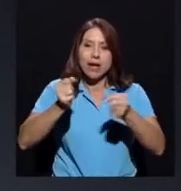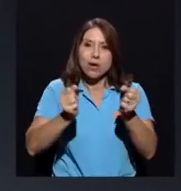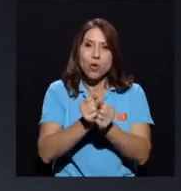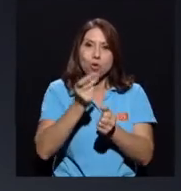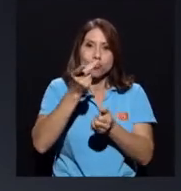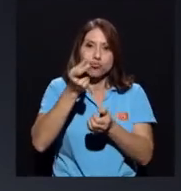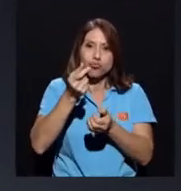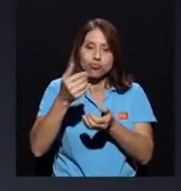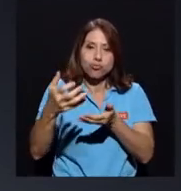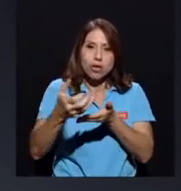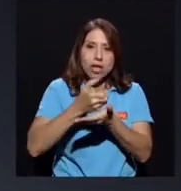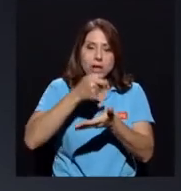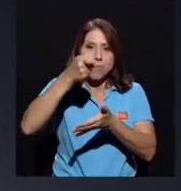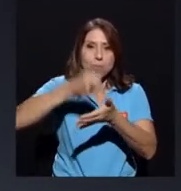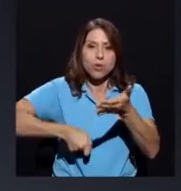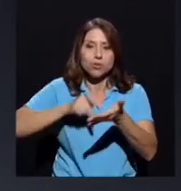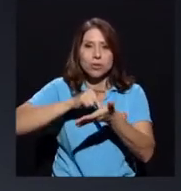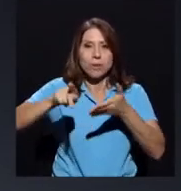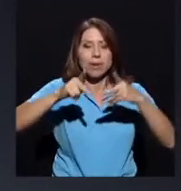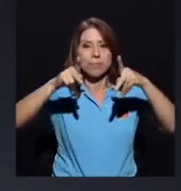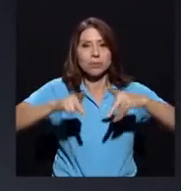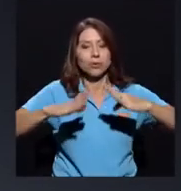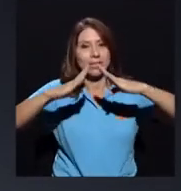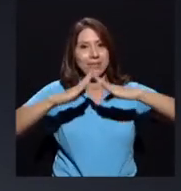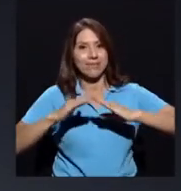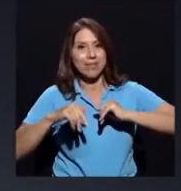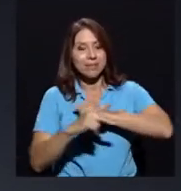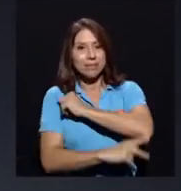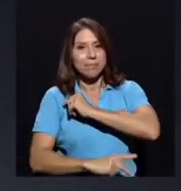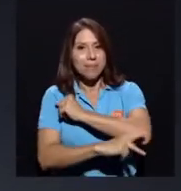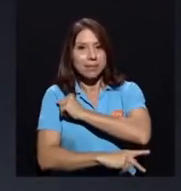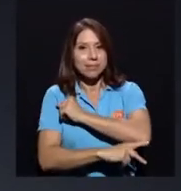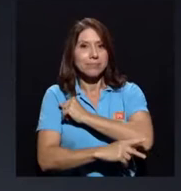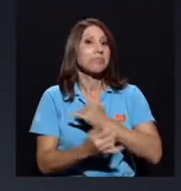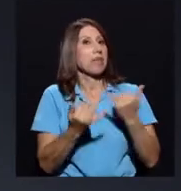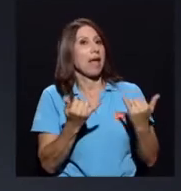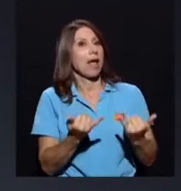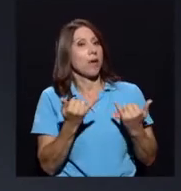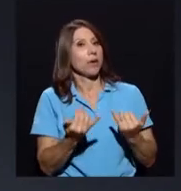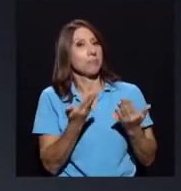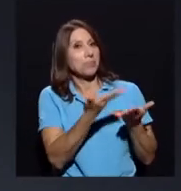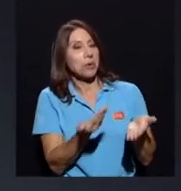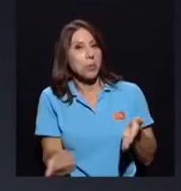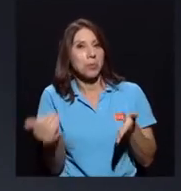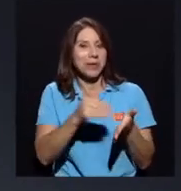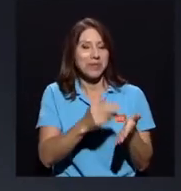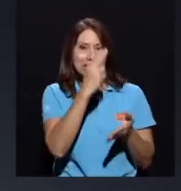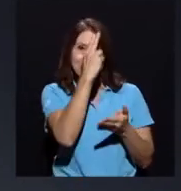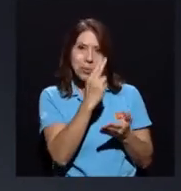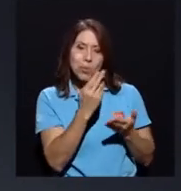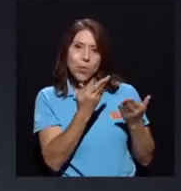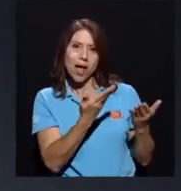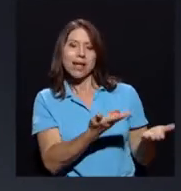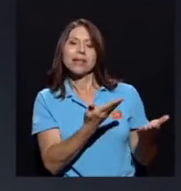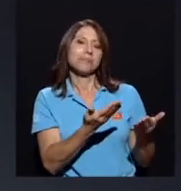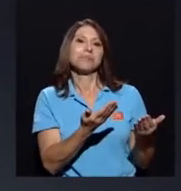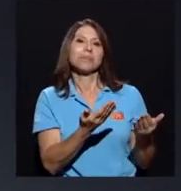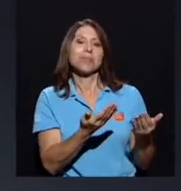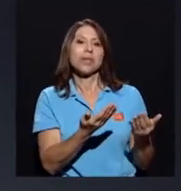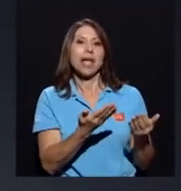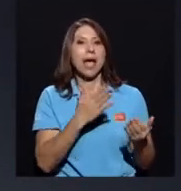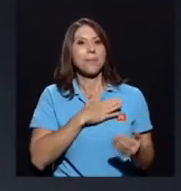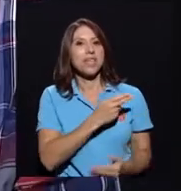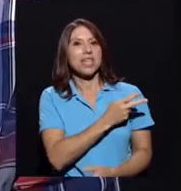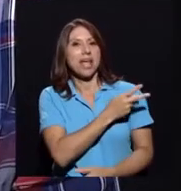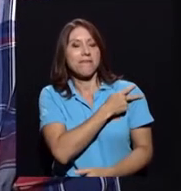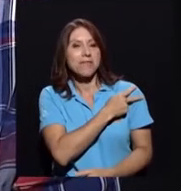tributan los habitantes de este país y en esta ocasión tengo de nuevo el privilegio de tener a mi